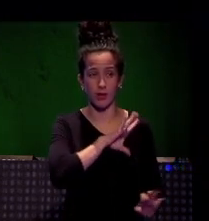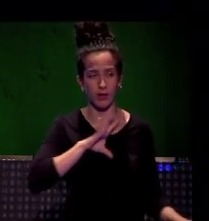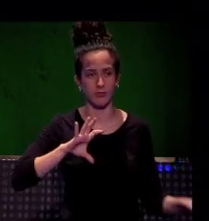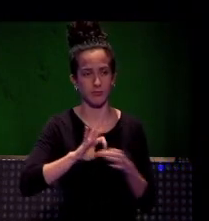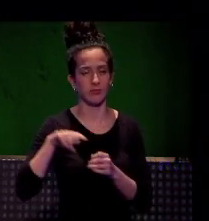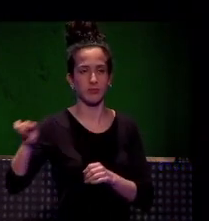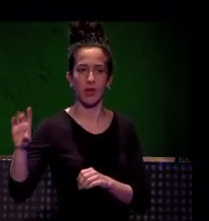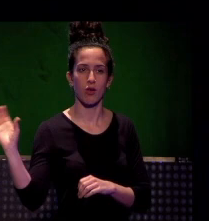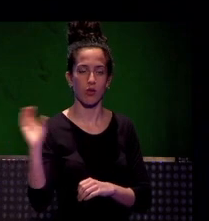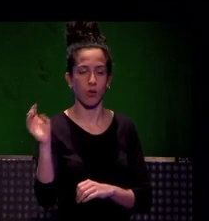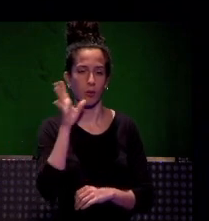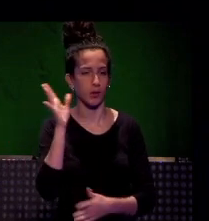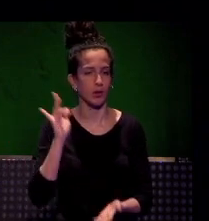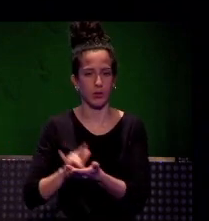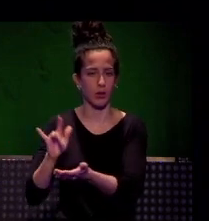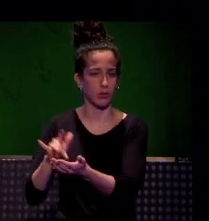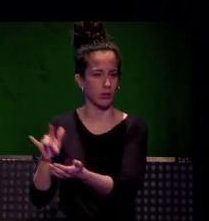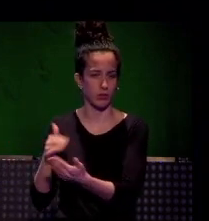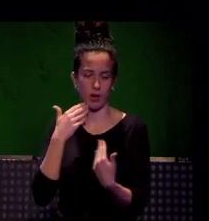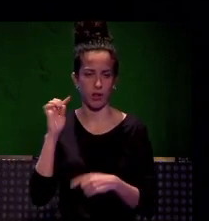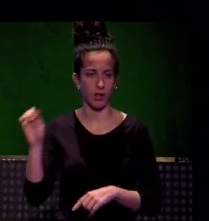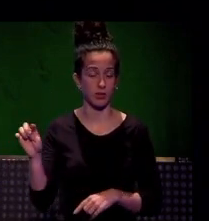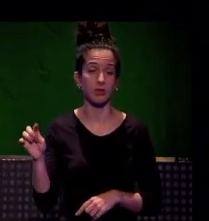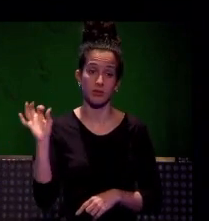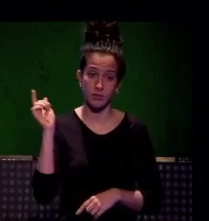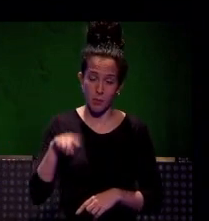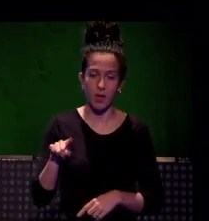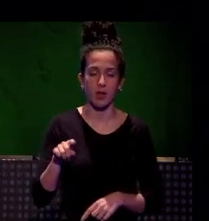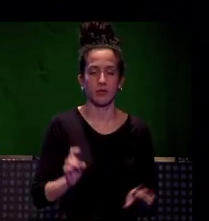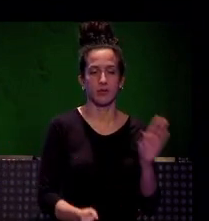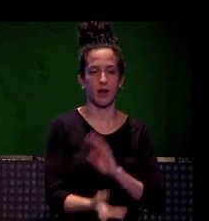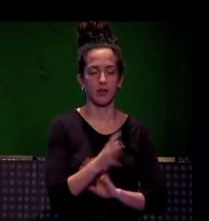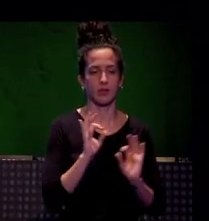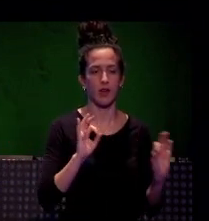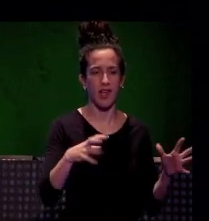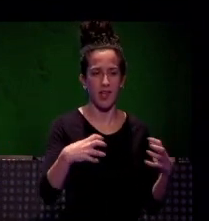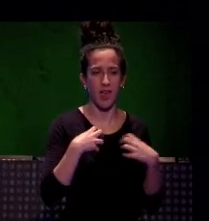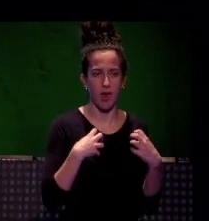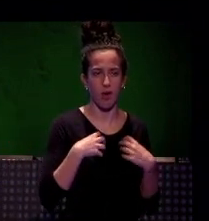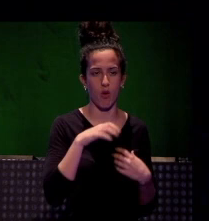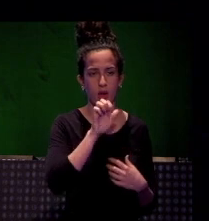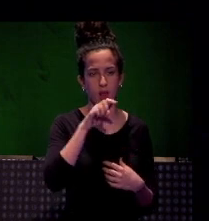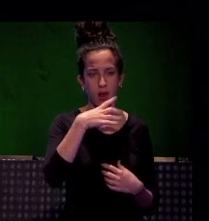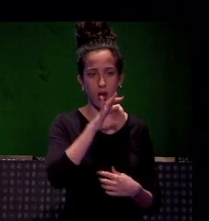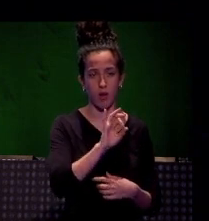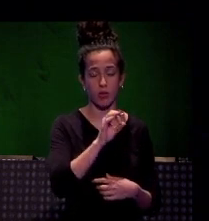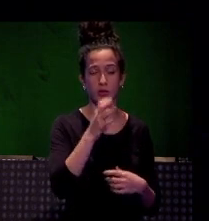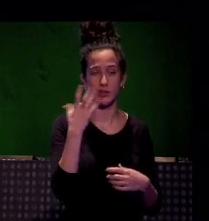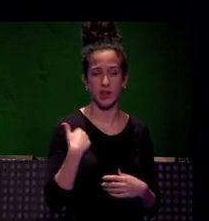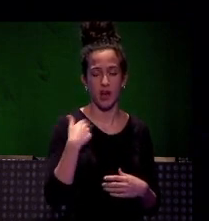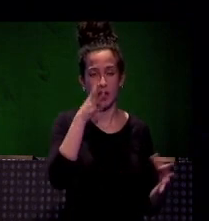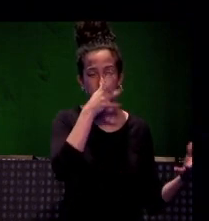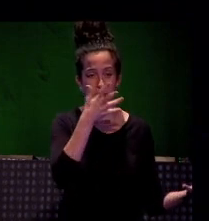entre otras la creación de diego llegó desde hace 10 años tiene el patrocinio de samsung eso se llama